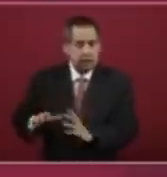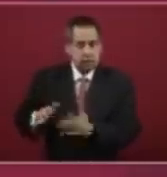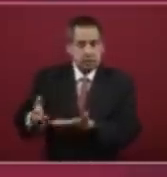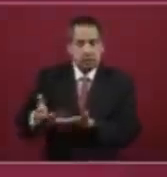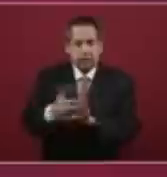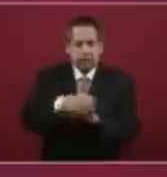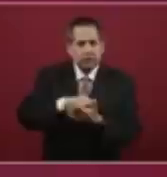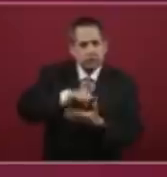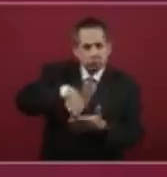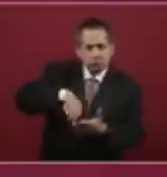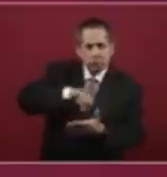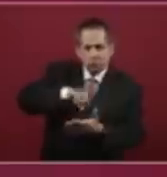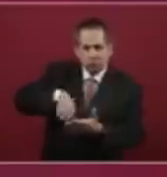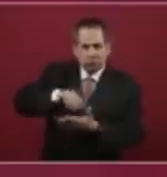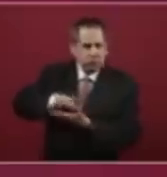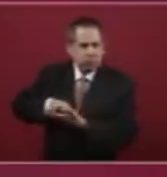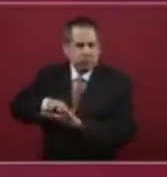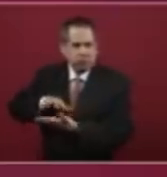ir acumulando